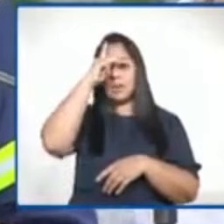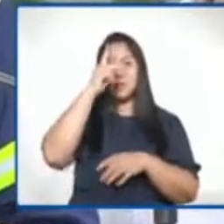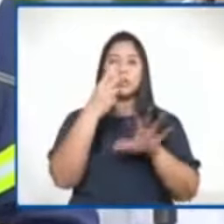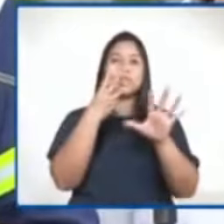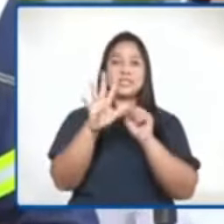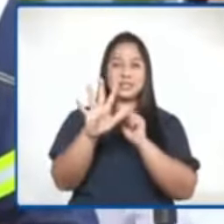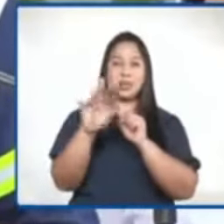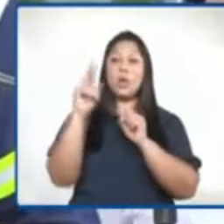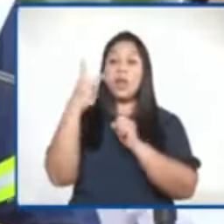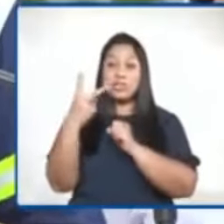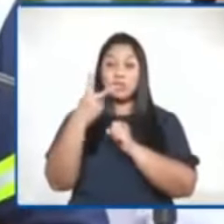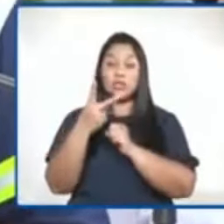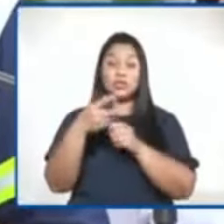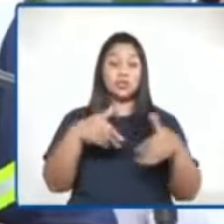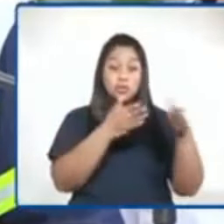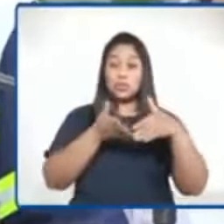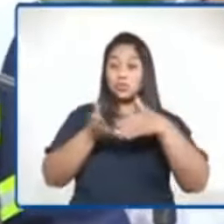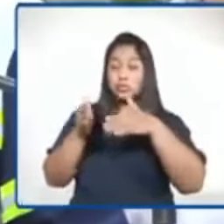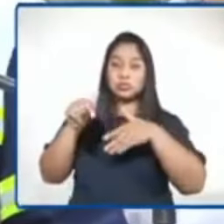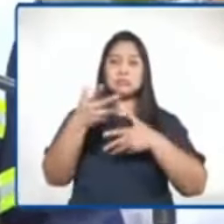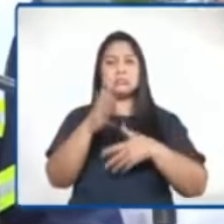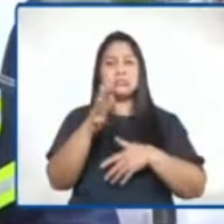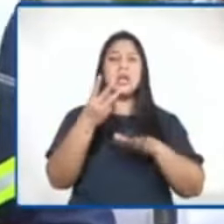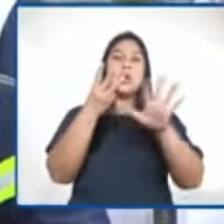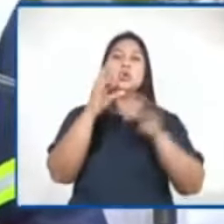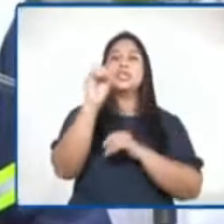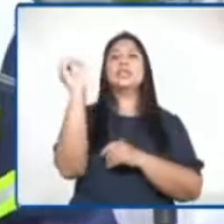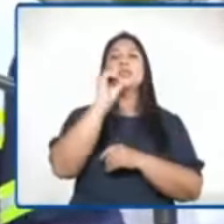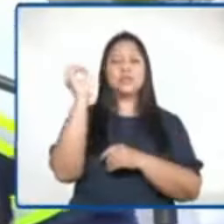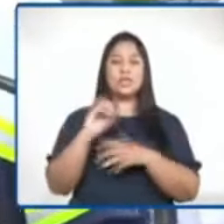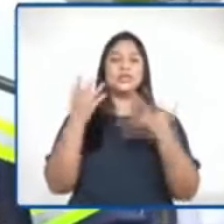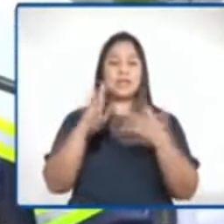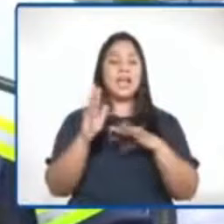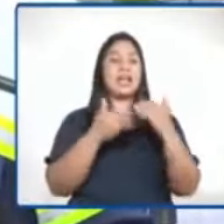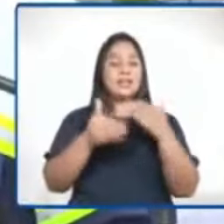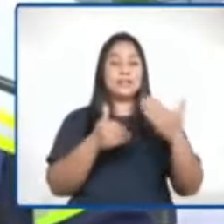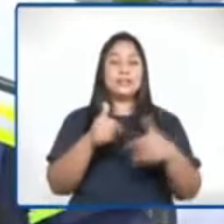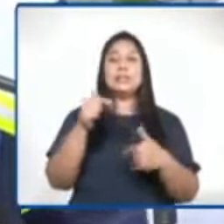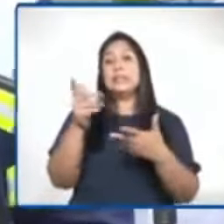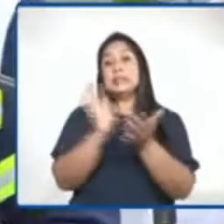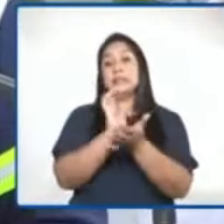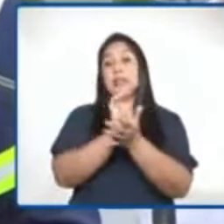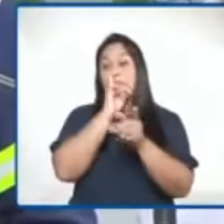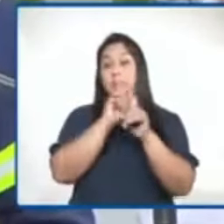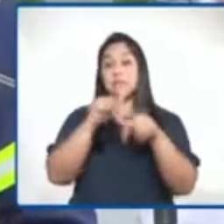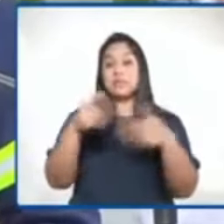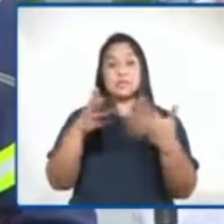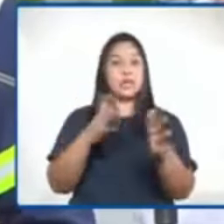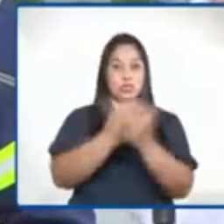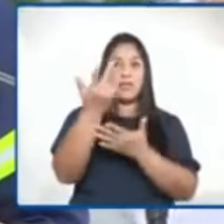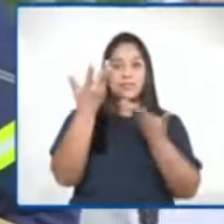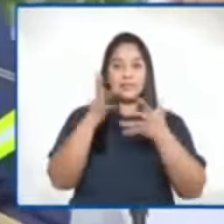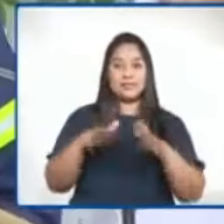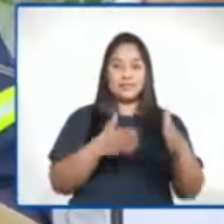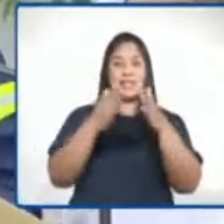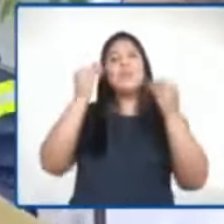dos estamos alrededor del 80% de avance físico que muy pronto esperamos con el señor presidente estar inaugurándolas. Así que